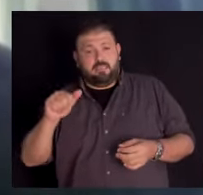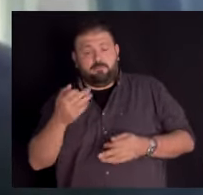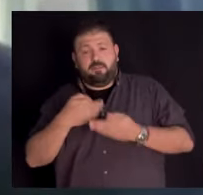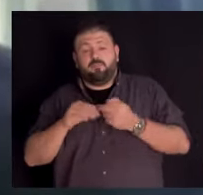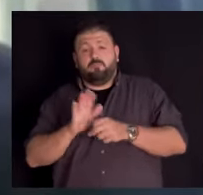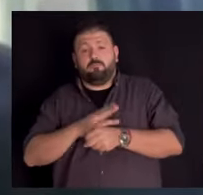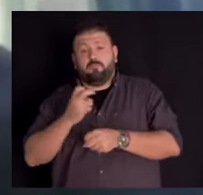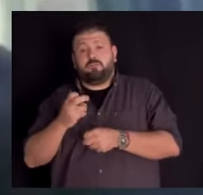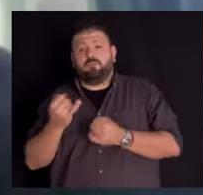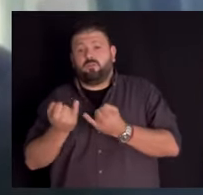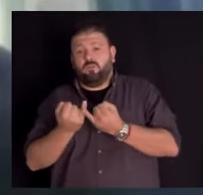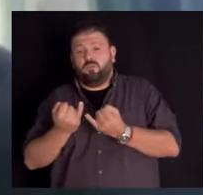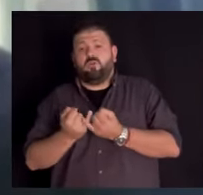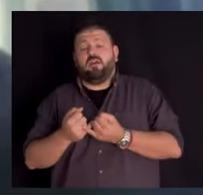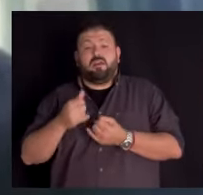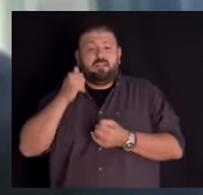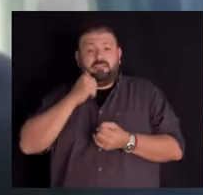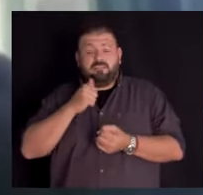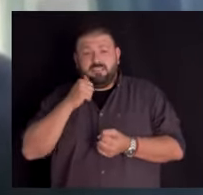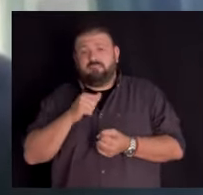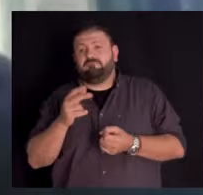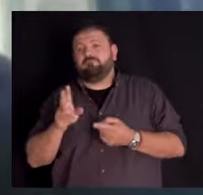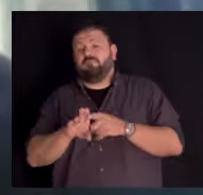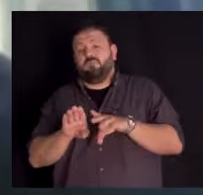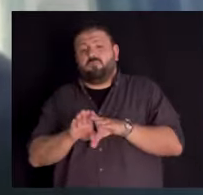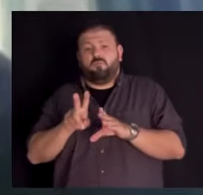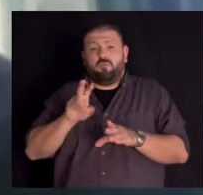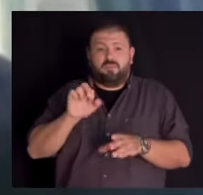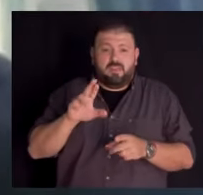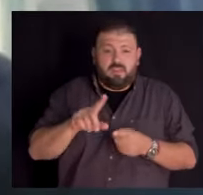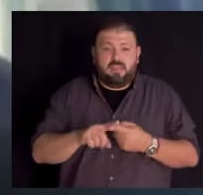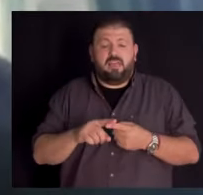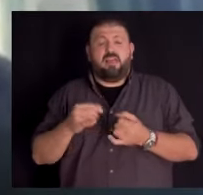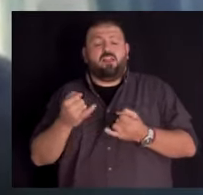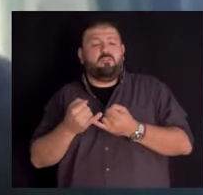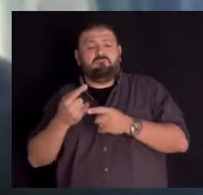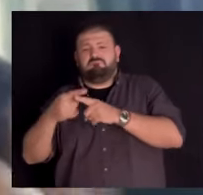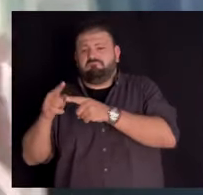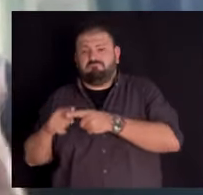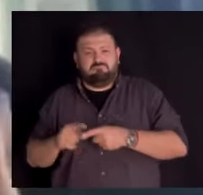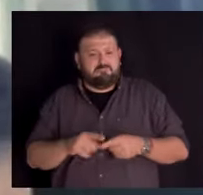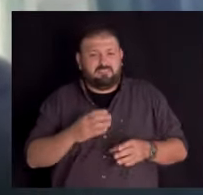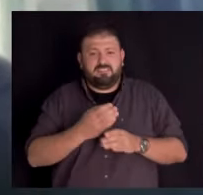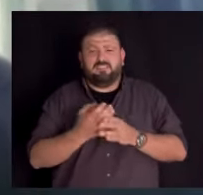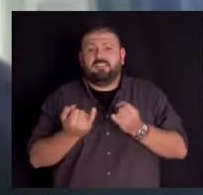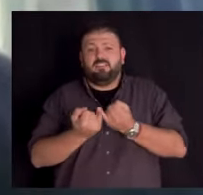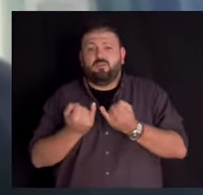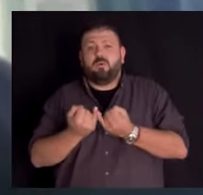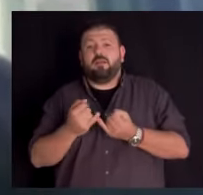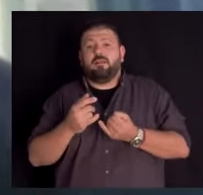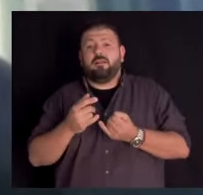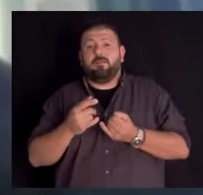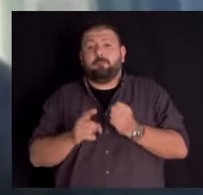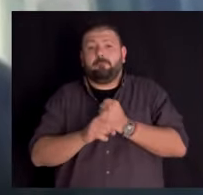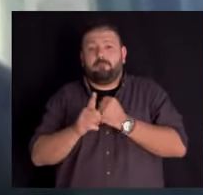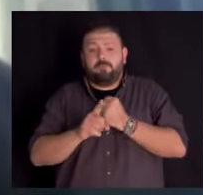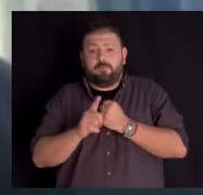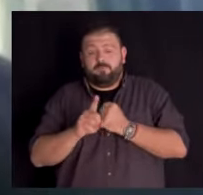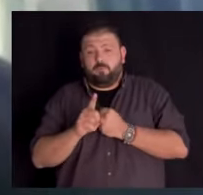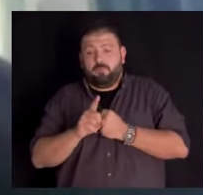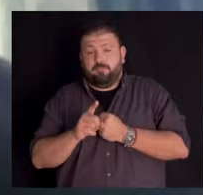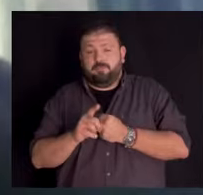infecciones, ya sean virales, bacterianas, por hongos o qué sé yo, o empiezan a aparecer problemas